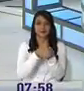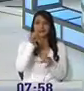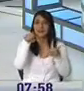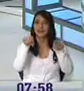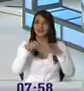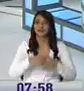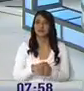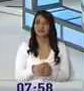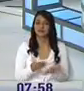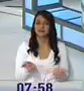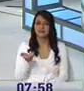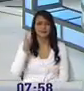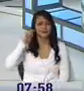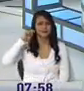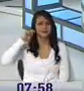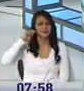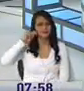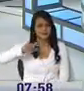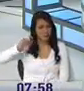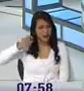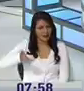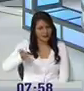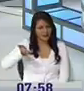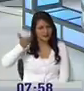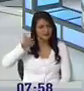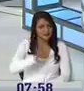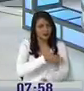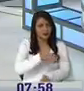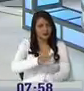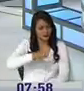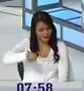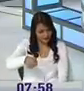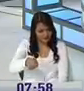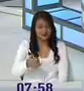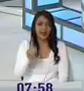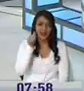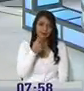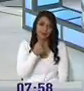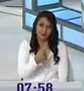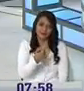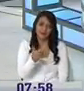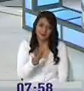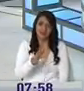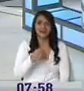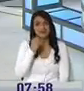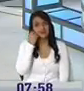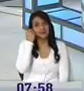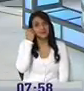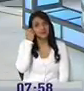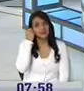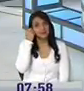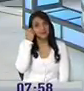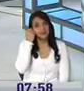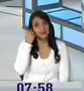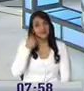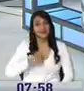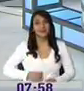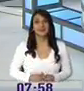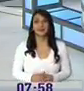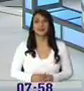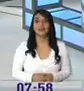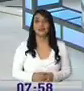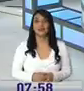s eso alanos el volumen por favor Ah le di tarea al chile bajó las del Damián o no bajó las del Damián no